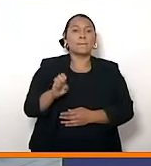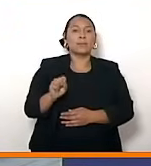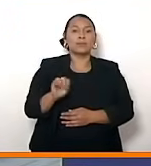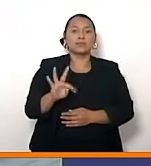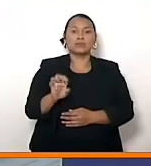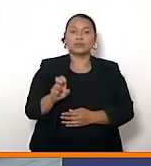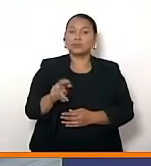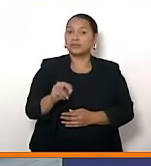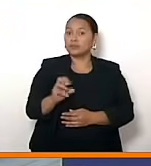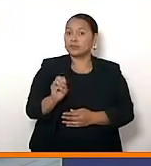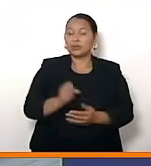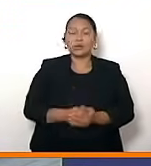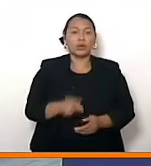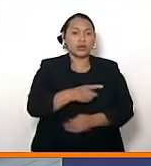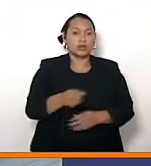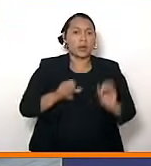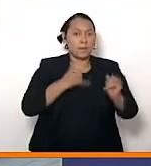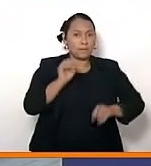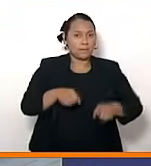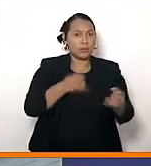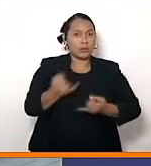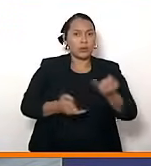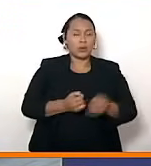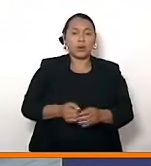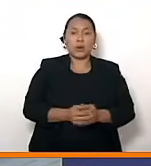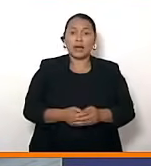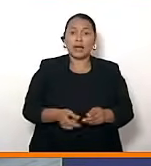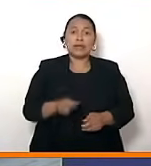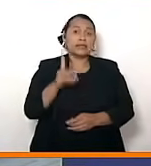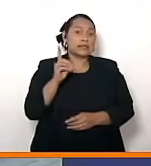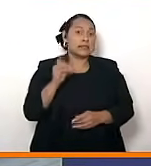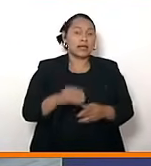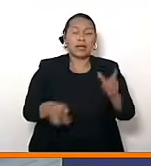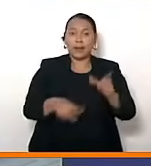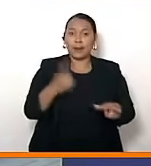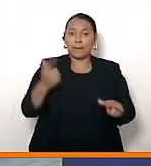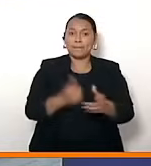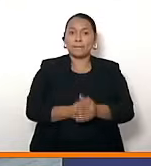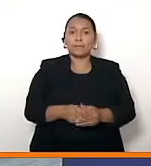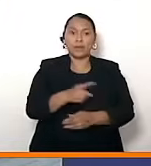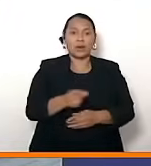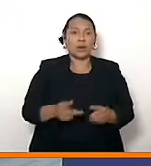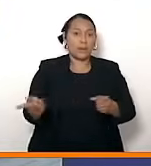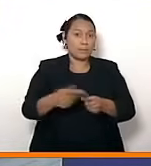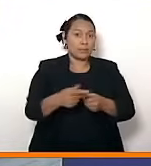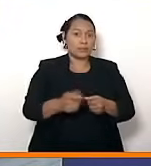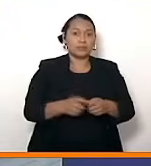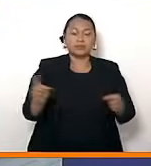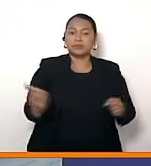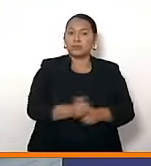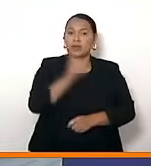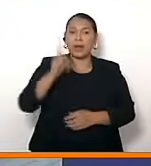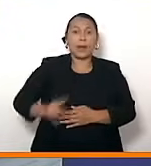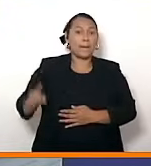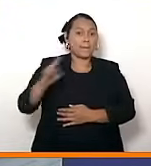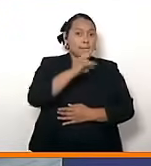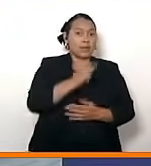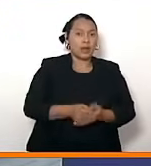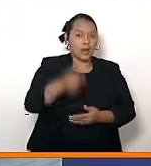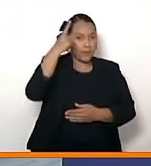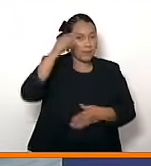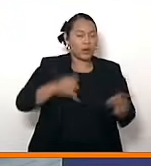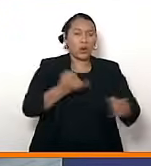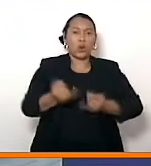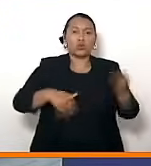combinadas de tres o más eventos desde los 100 lempiras, participas en un viaje doble a España para vivir el clásico Barcelona